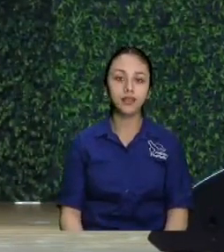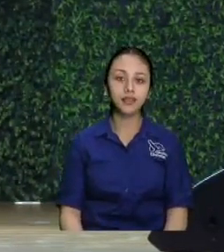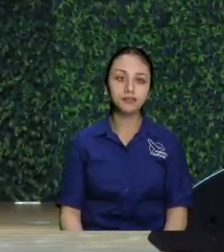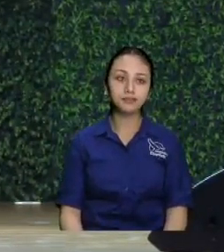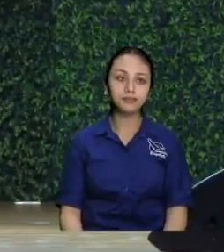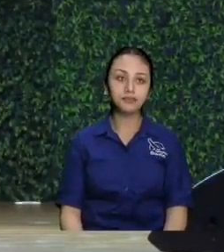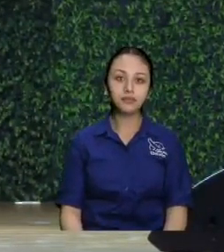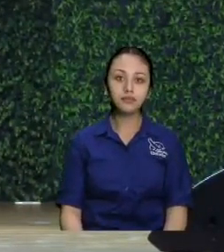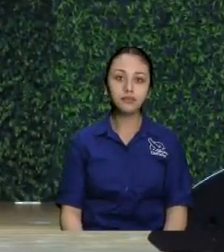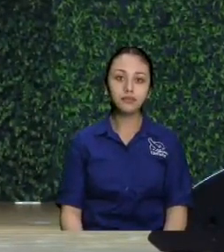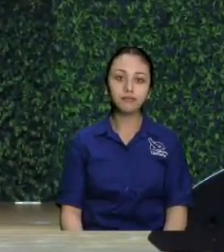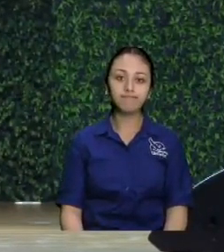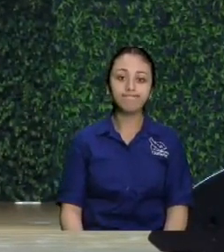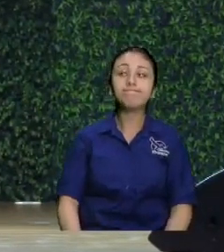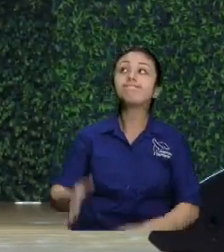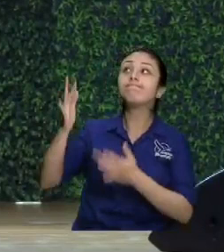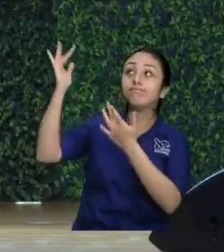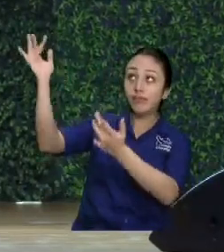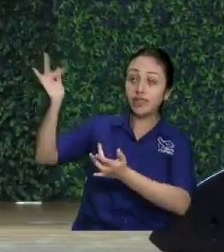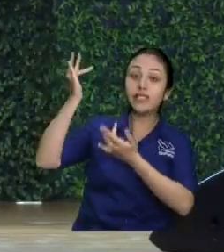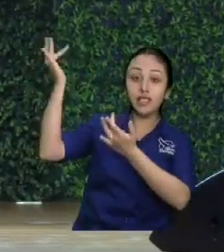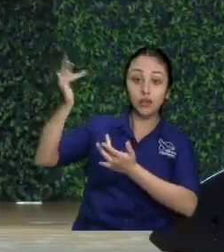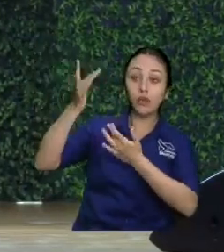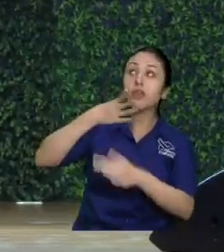Y esa es misericordia de Dios.